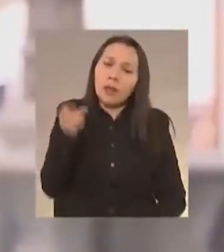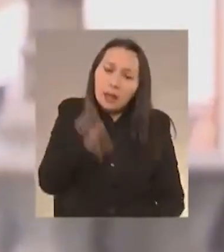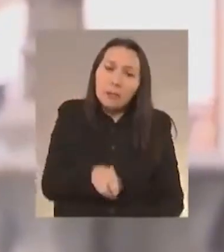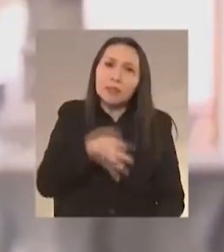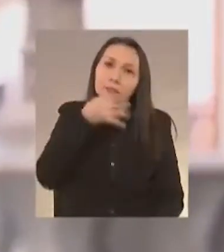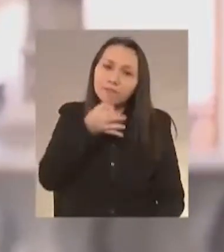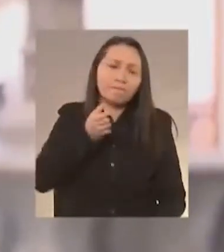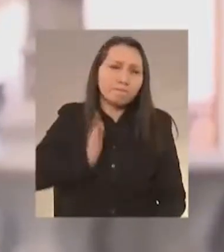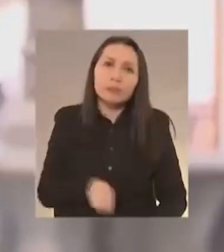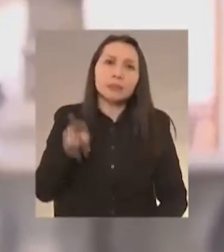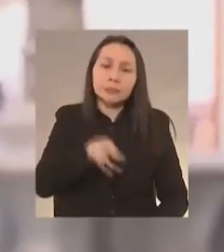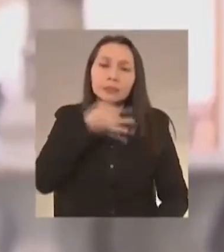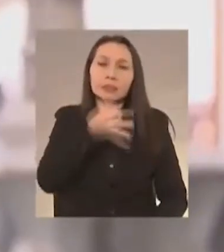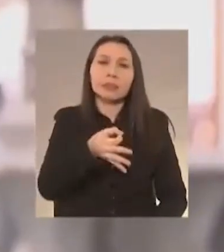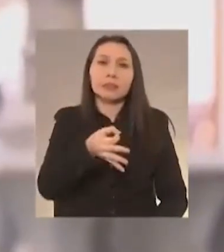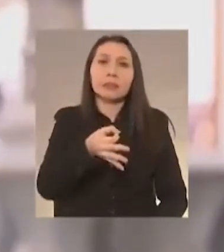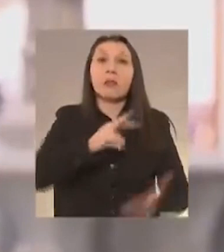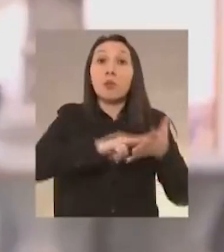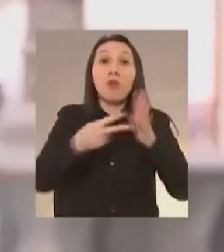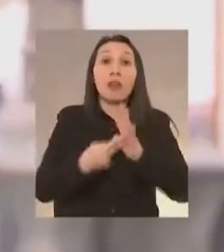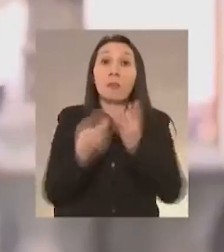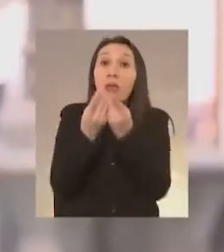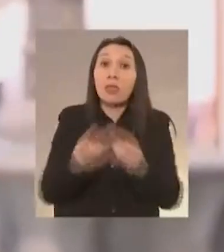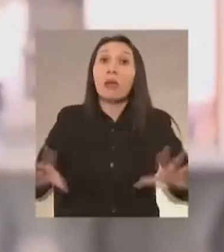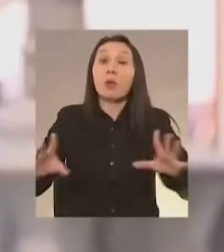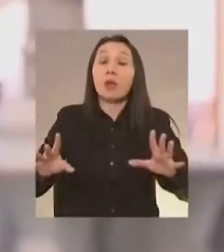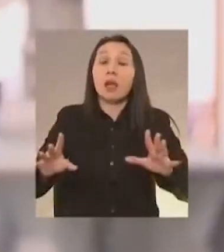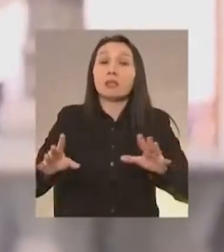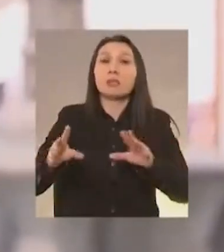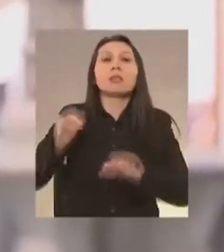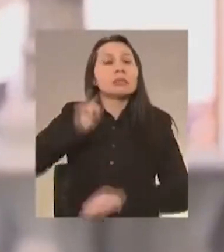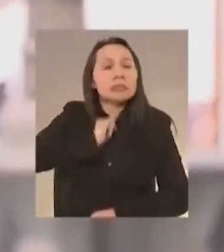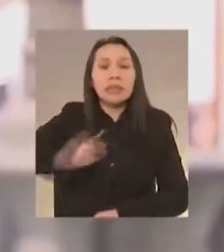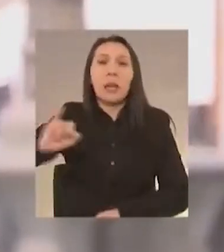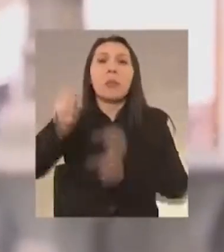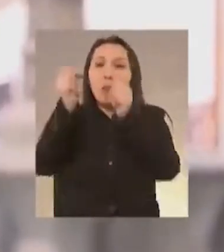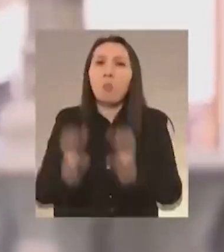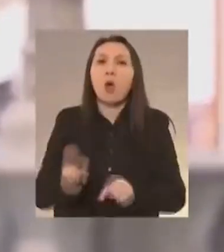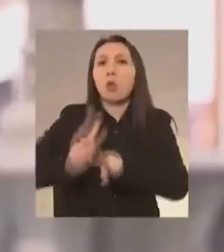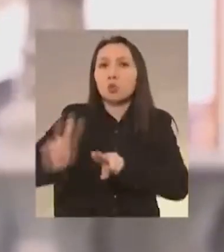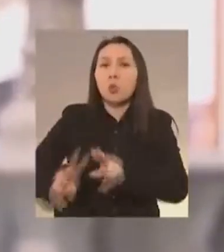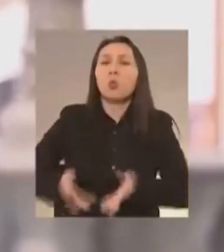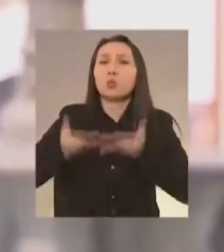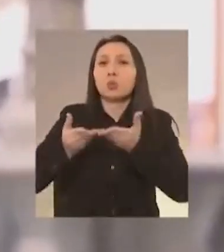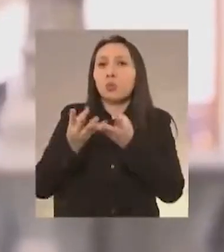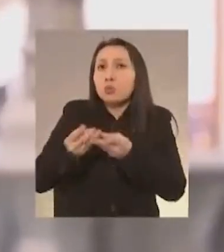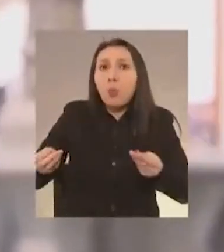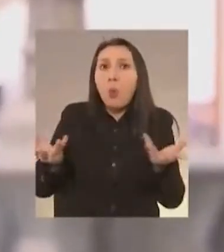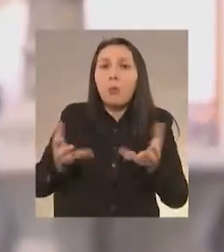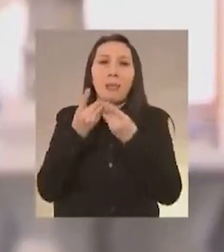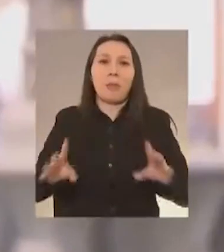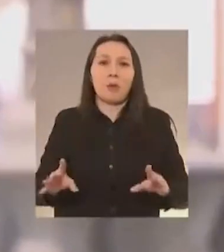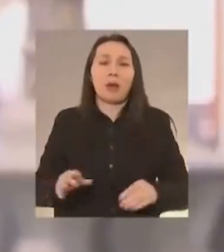de manera incansable que los problemas de la democracia siempre pueden solucionarse y resolverse con más